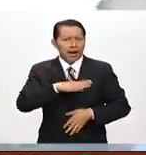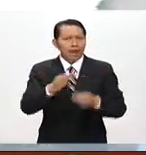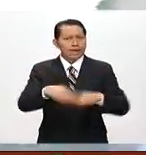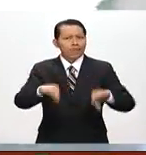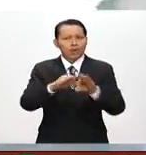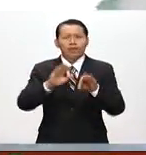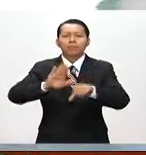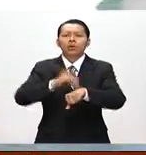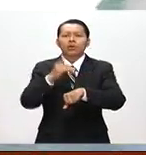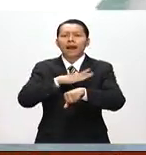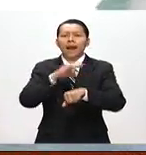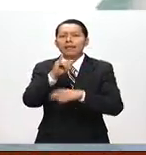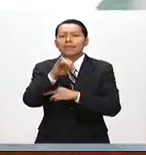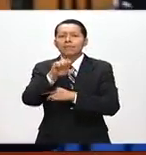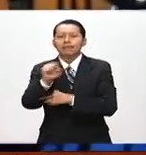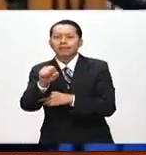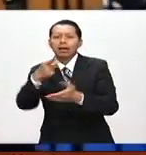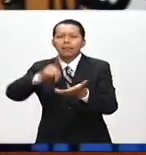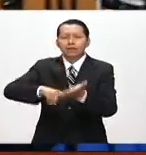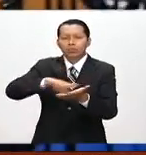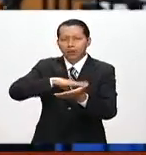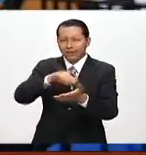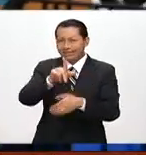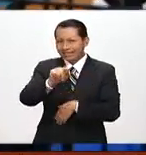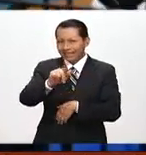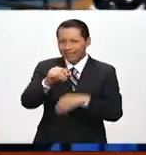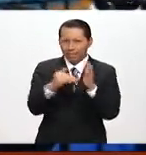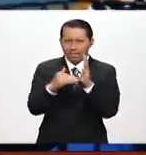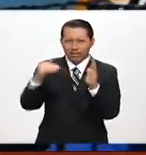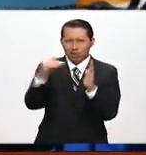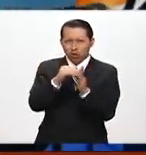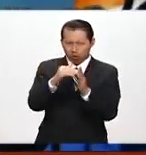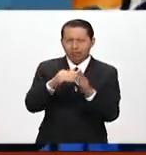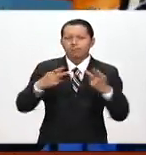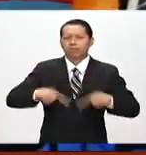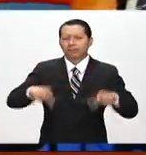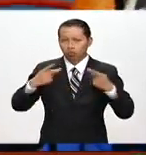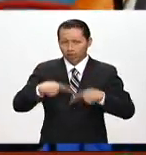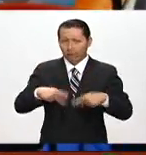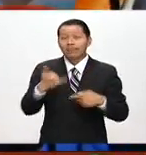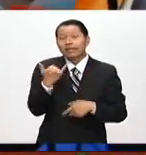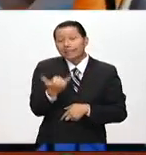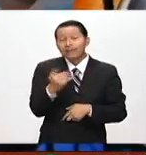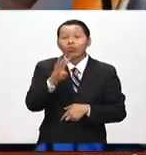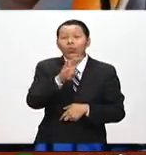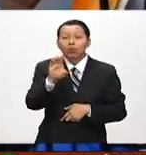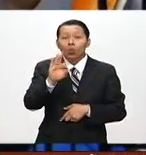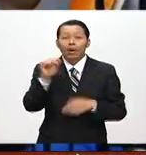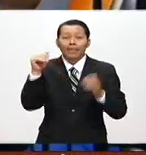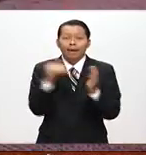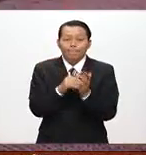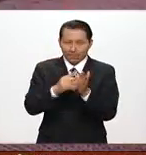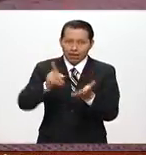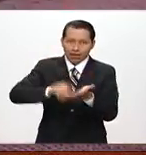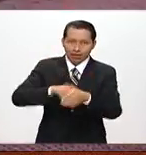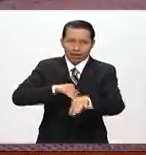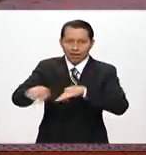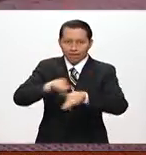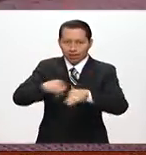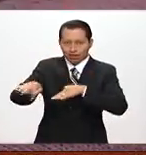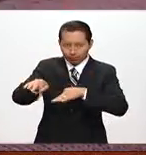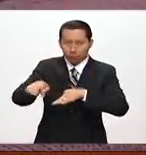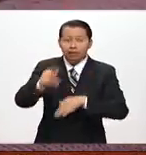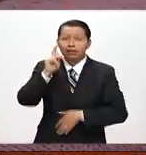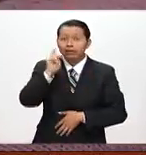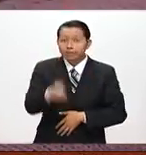relevancia debido a que el IMSS cuenta con más de 70 millones de derechohabientes y 440,000 empleados.